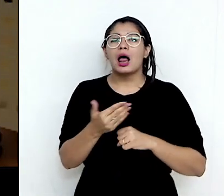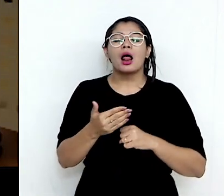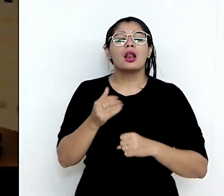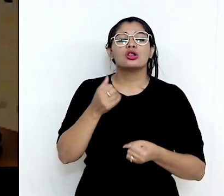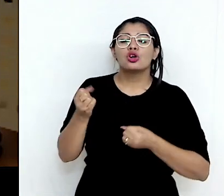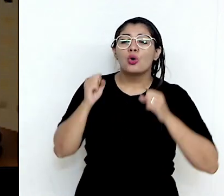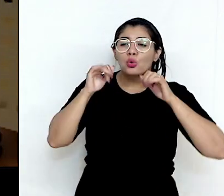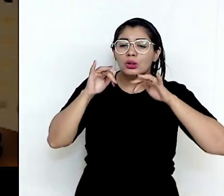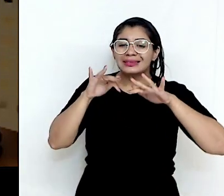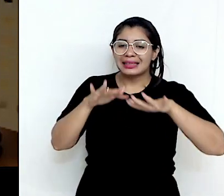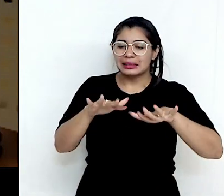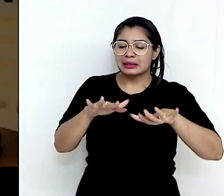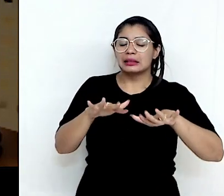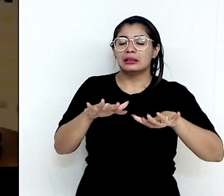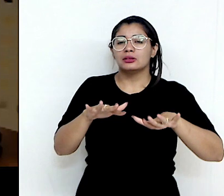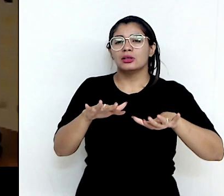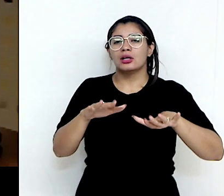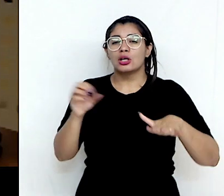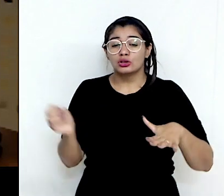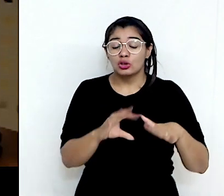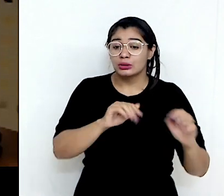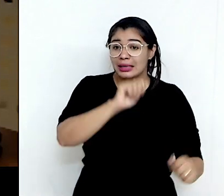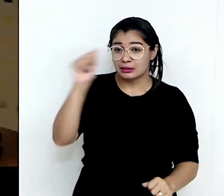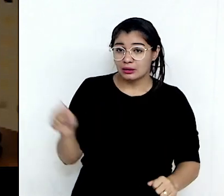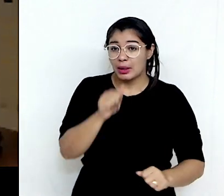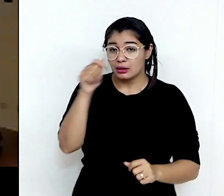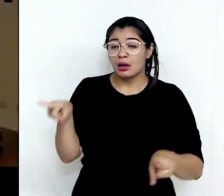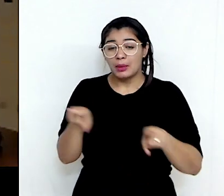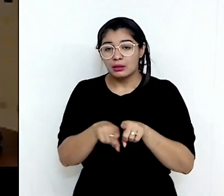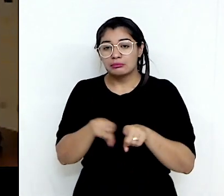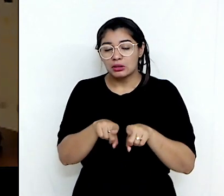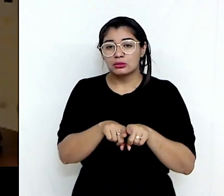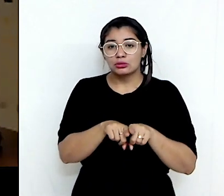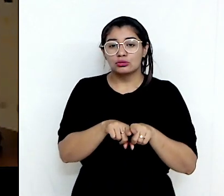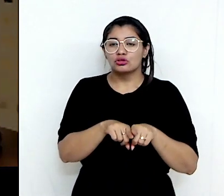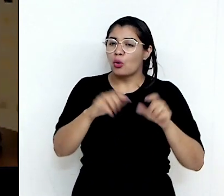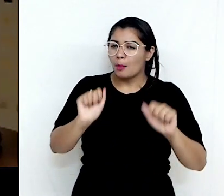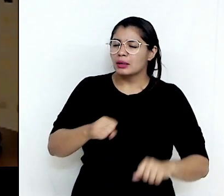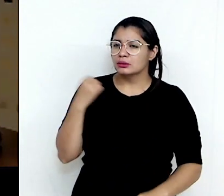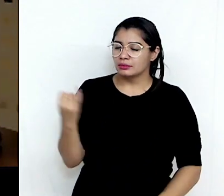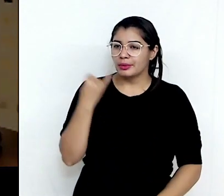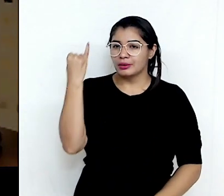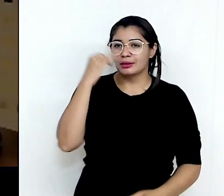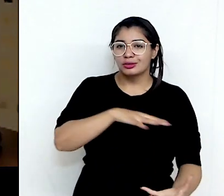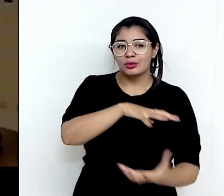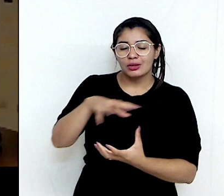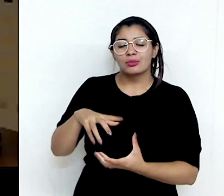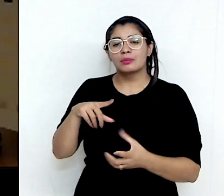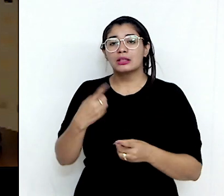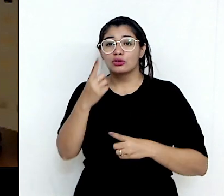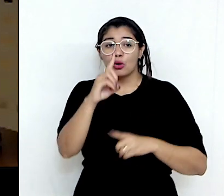innovación asociado a ellas, serán sin duda una base para que nuestra región pueda competir activamente en la